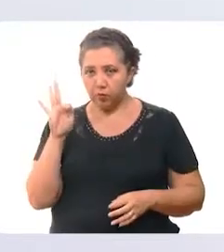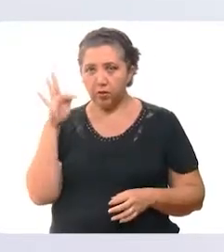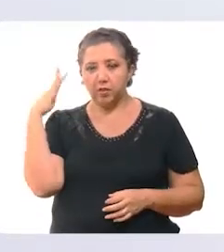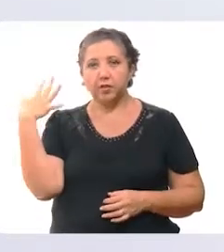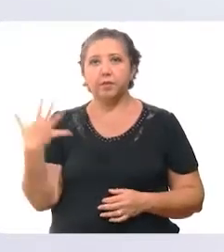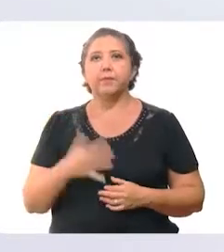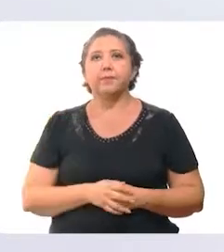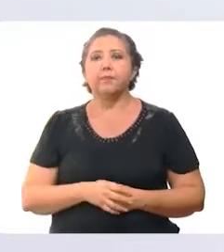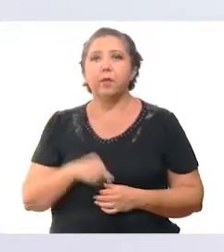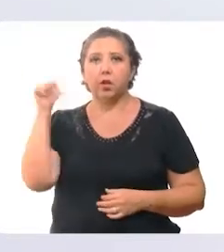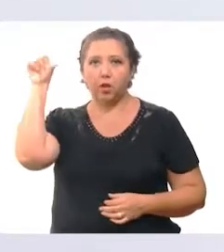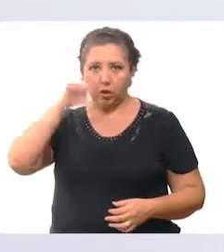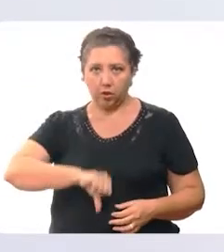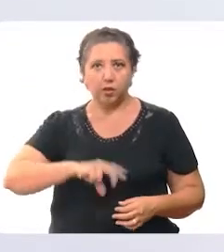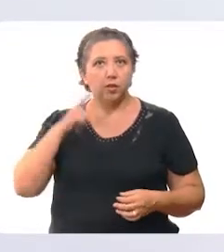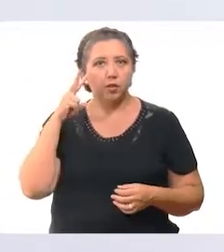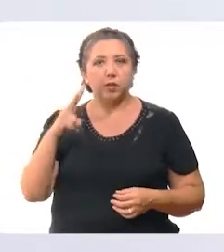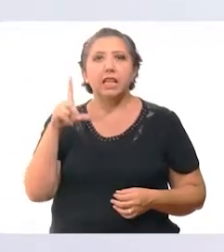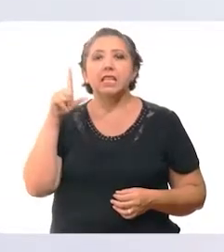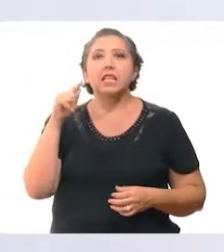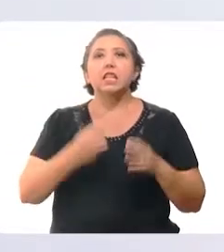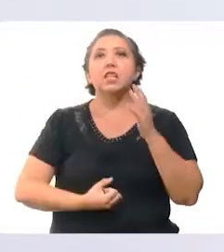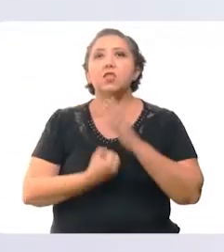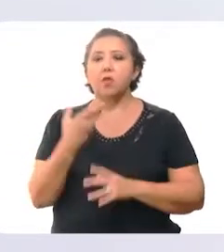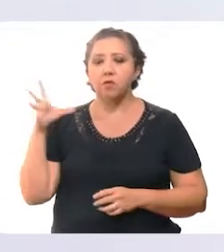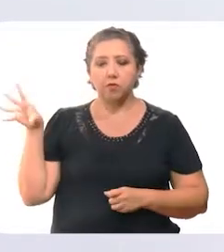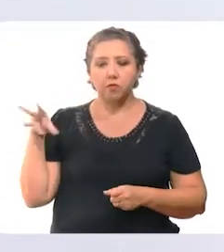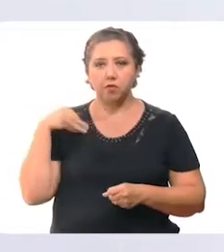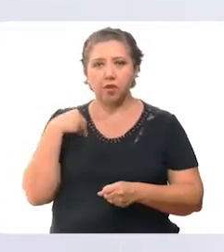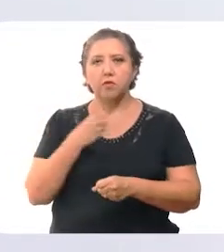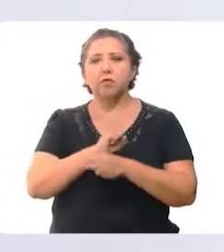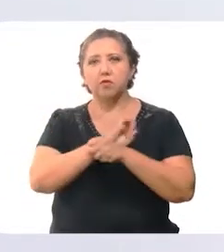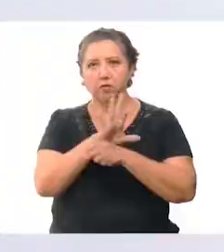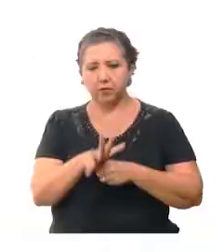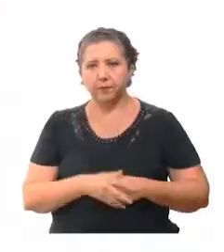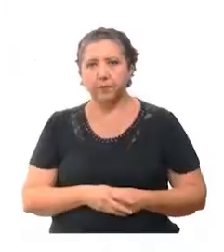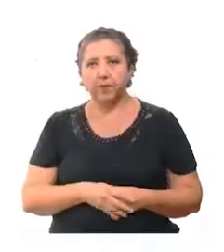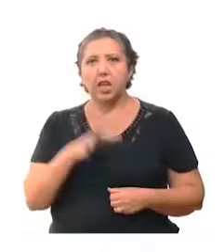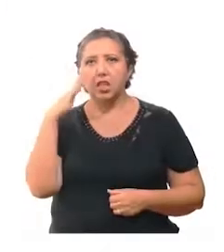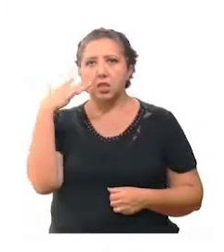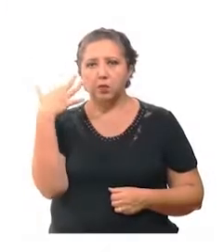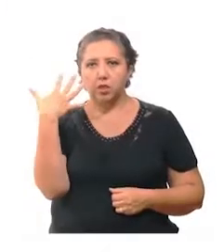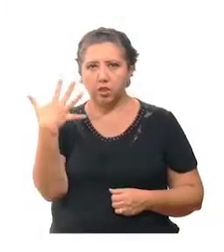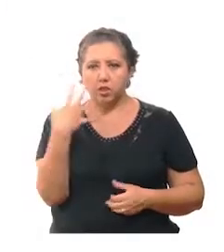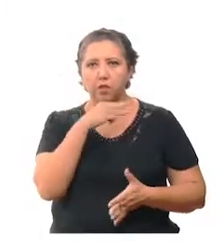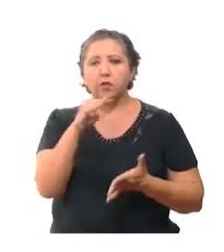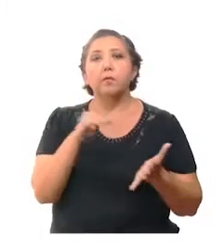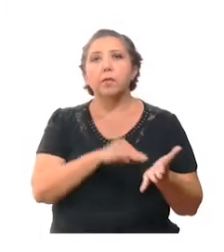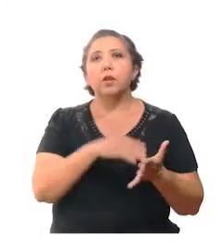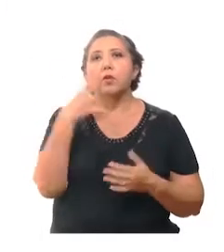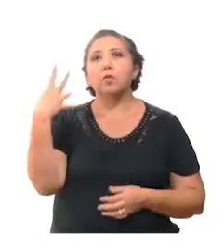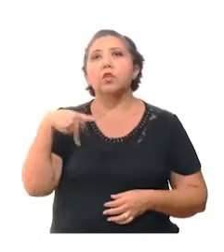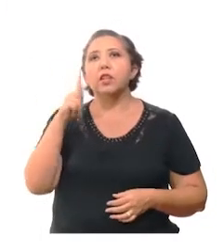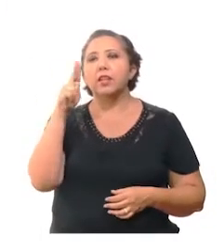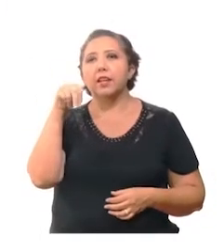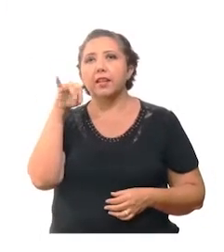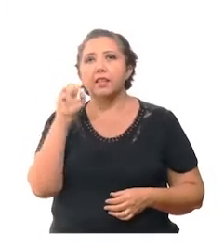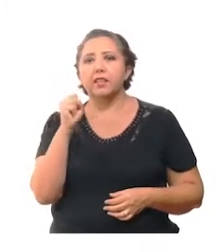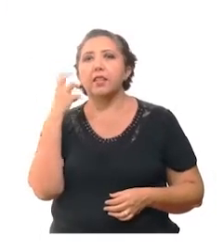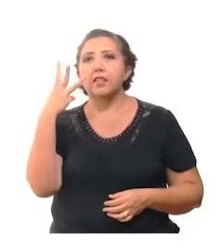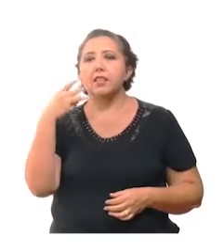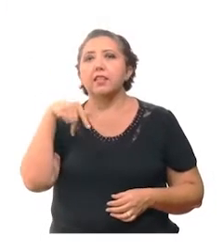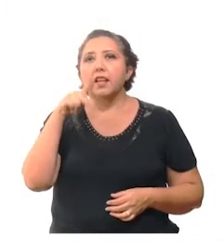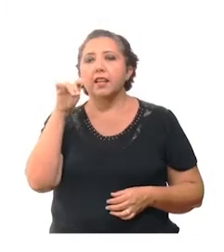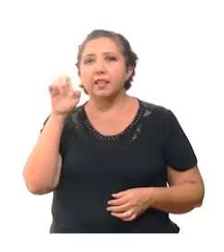35.845. Hoy se detectaron 70 nuevos contagios de coronavirus, 55 en Mérida, 4 en Canacín, 3